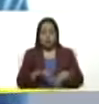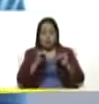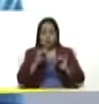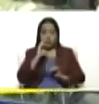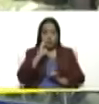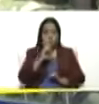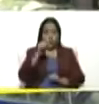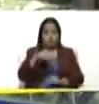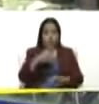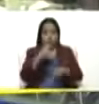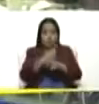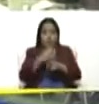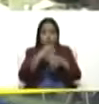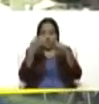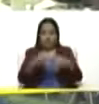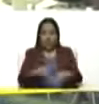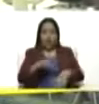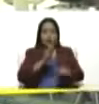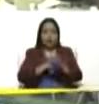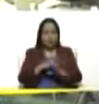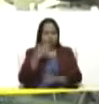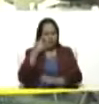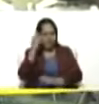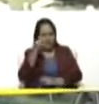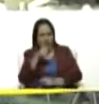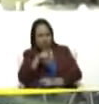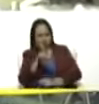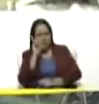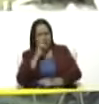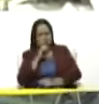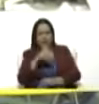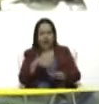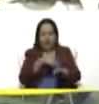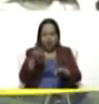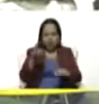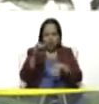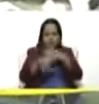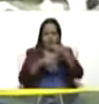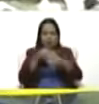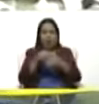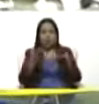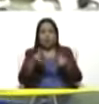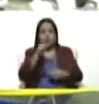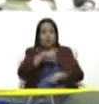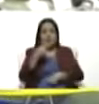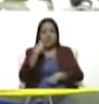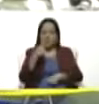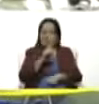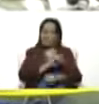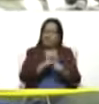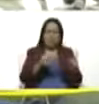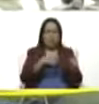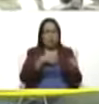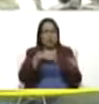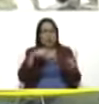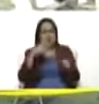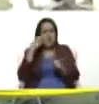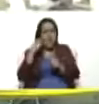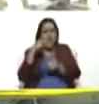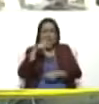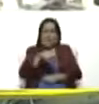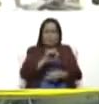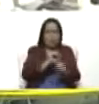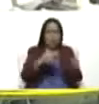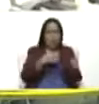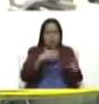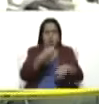encuentro, era de verdad porque había mucho escepticismo, como usted lo decía, mucha gente que negaba esta experiencia, que pensaba que era